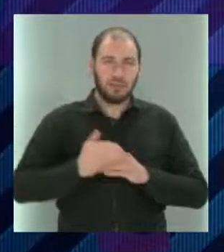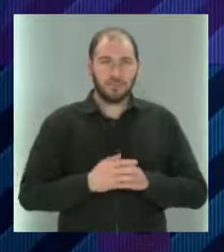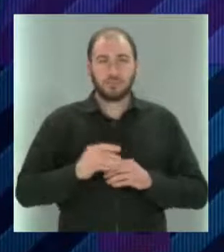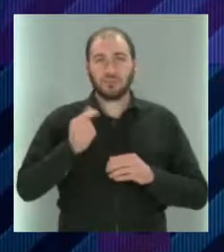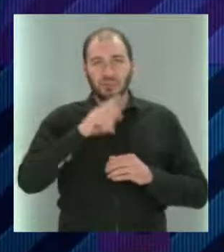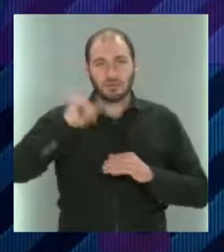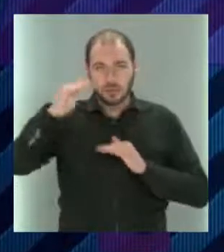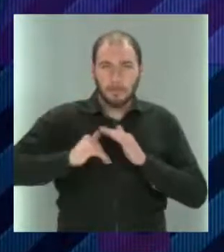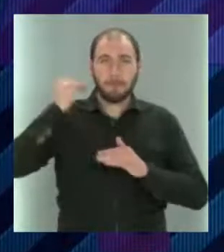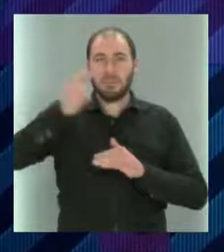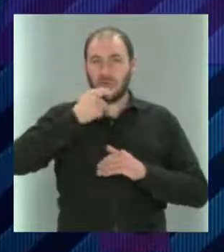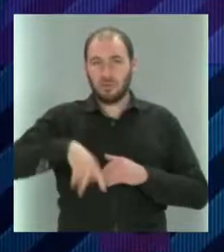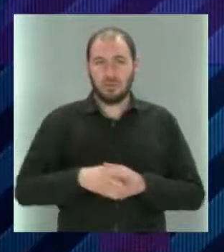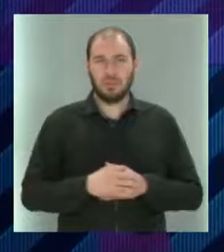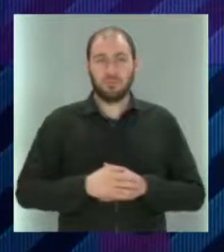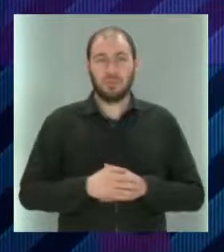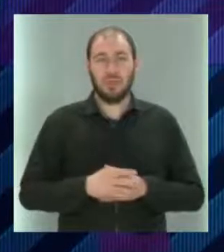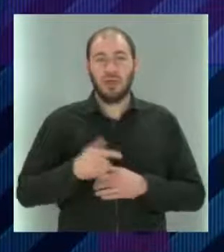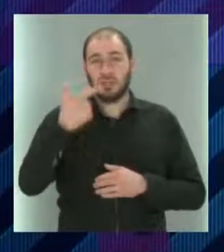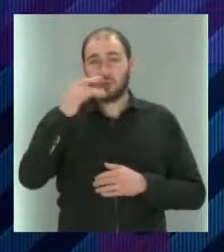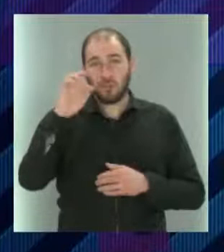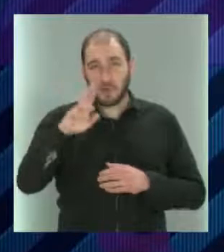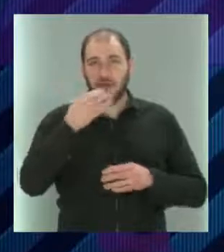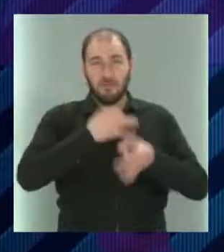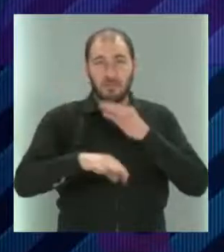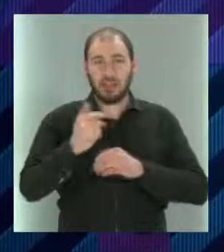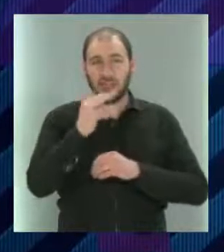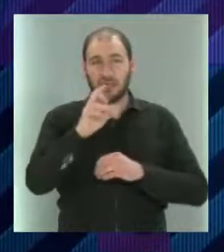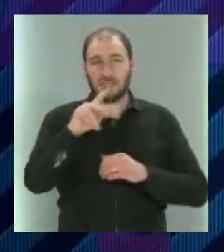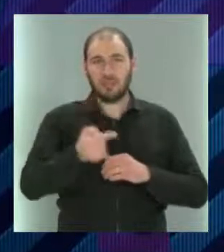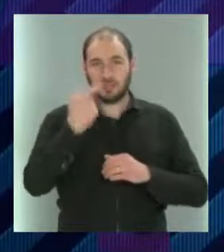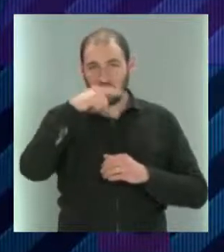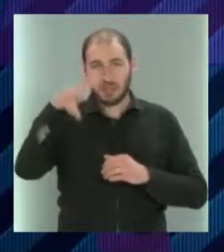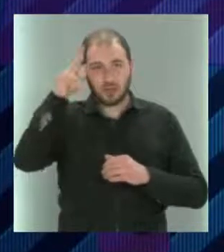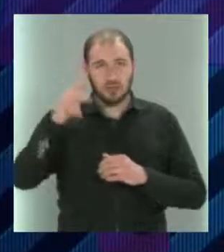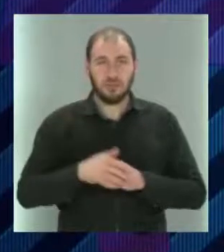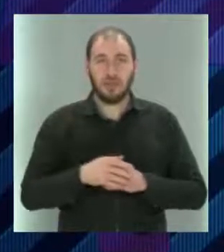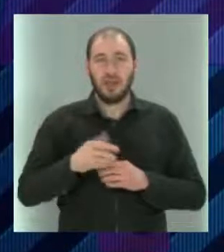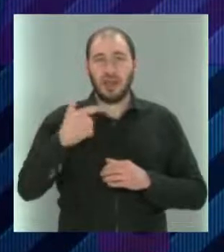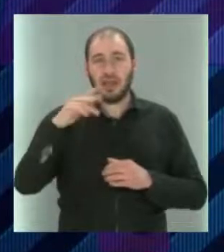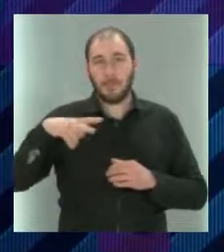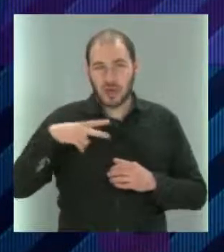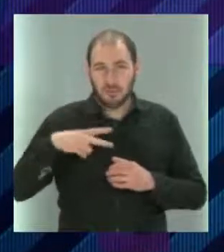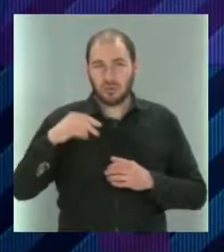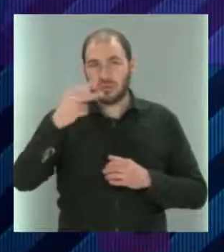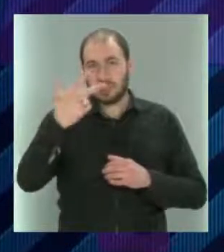la inflación de la provincia. Así, la super ahora se comercializa 30,78, la Infini ahora